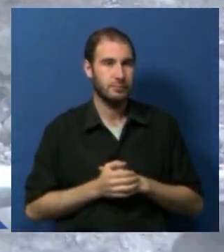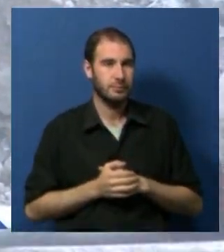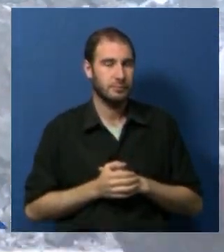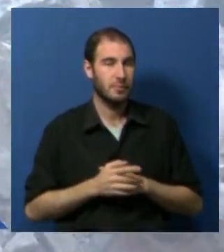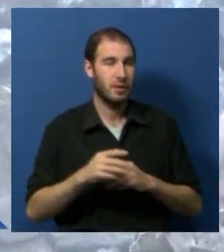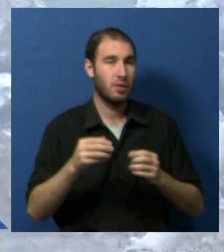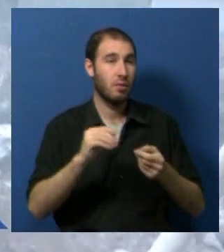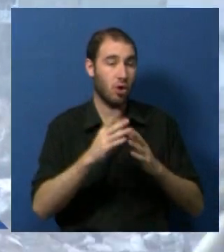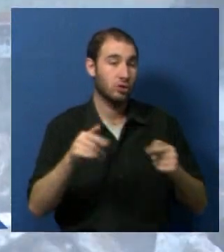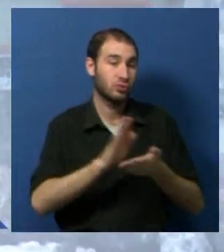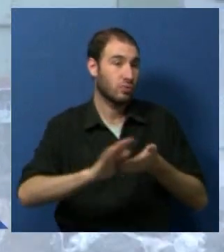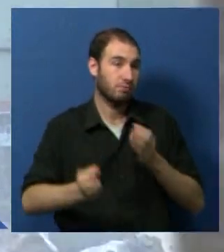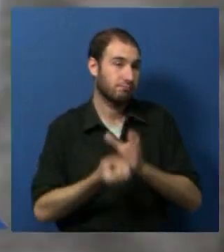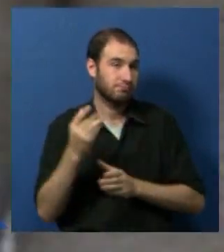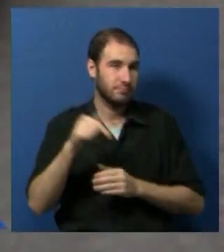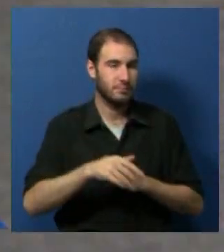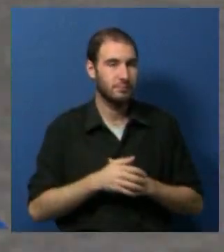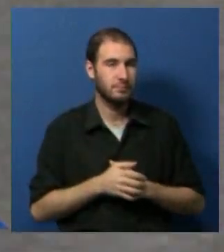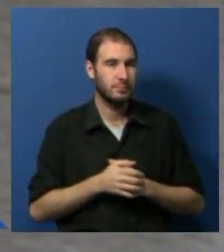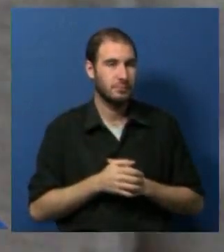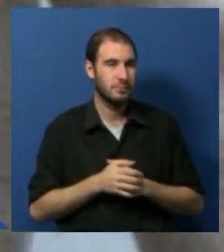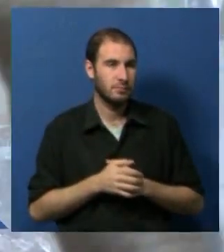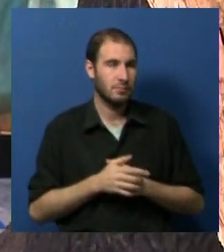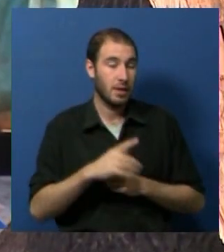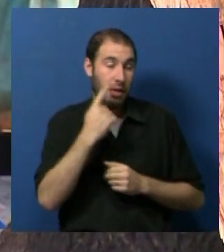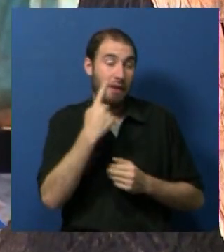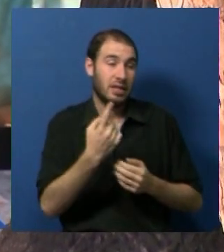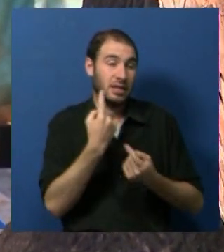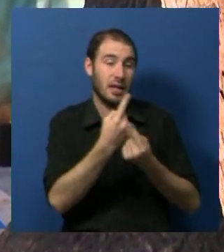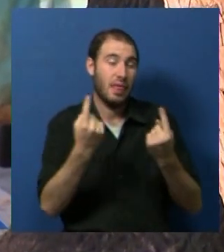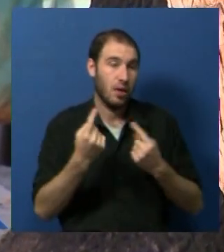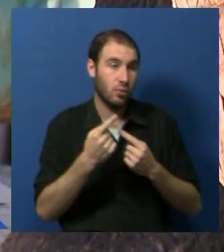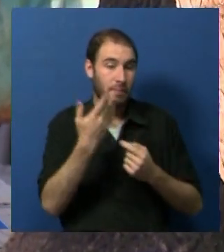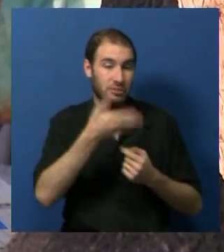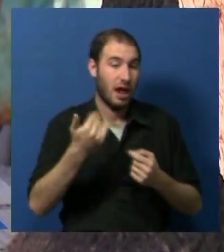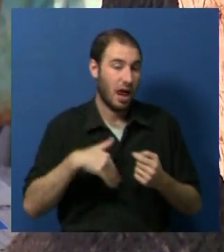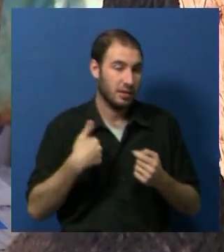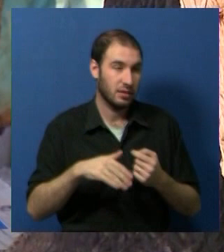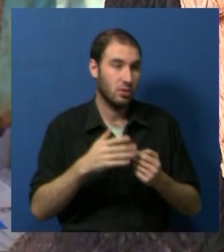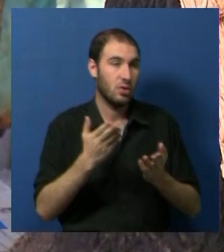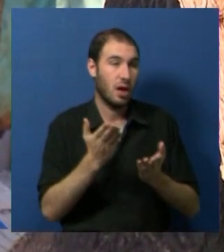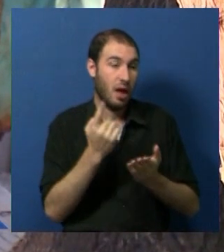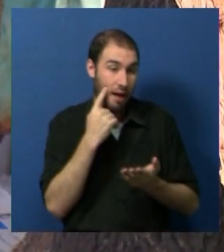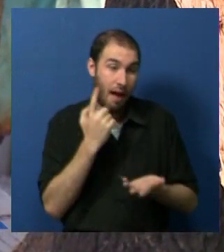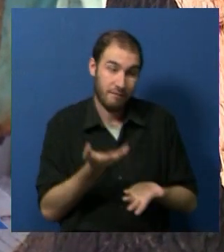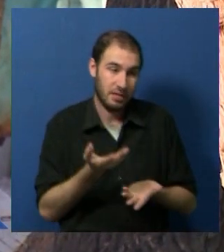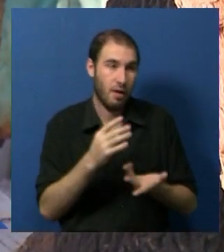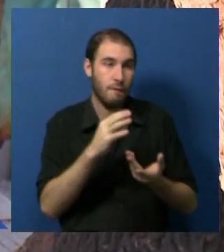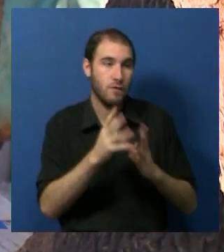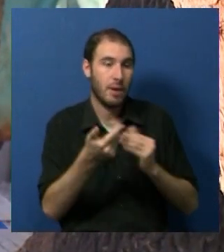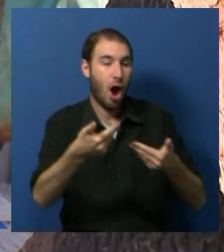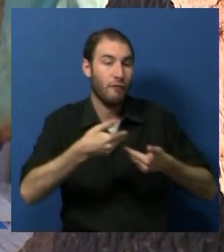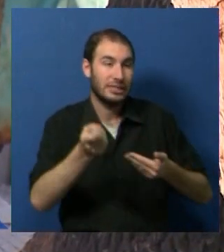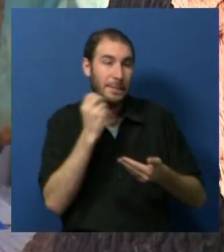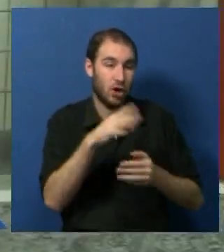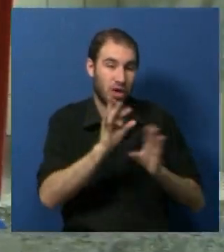se abren nuevas posibilidades y estará en que cada uno de los argentinos puedan estudiar cuál es la oferta que más